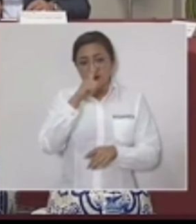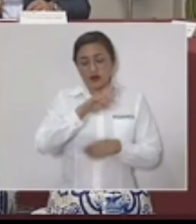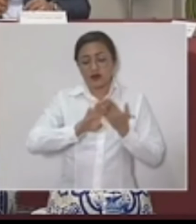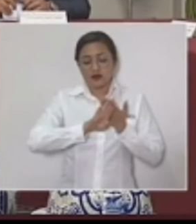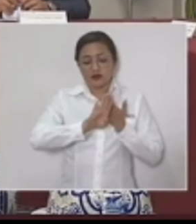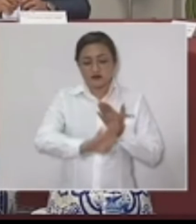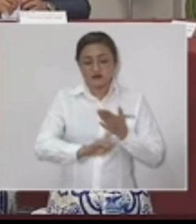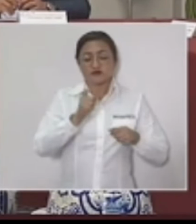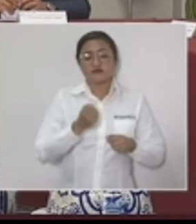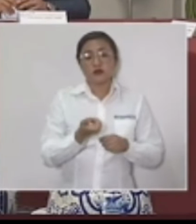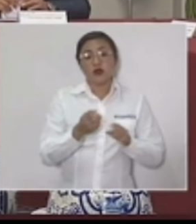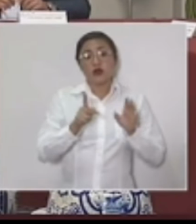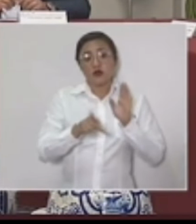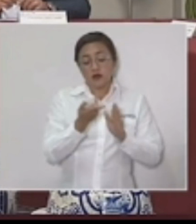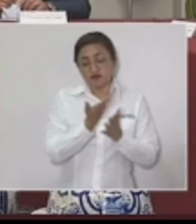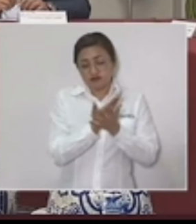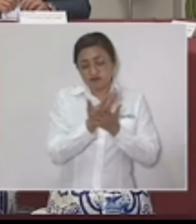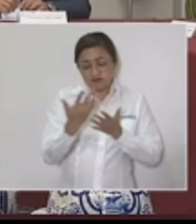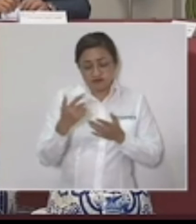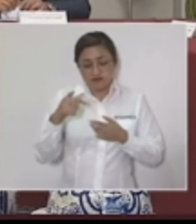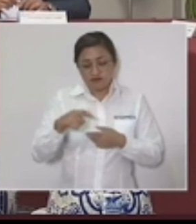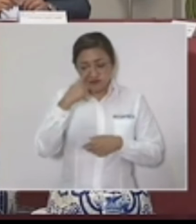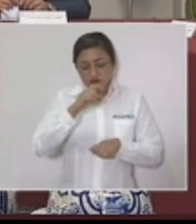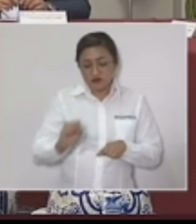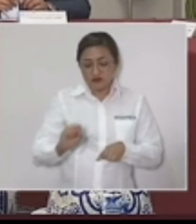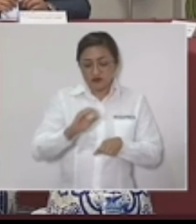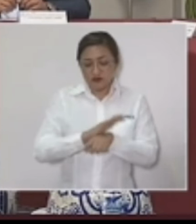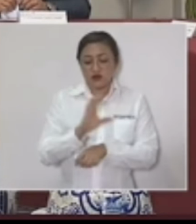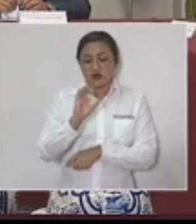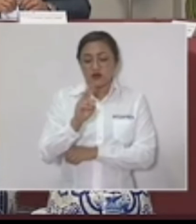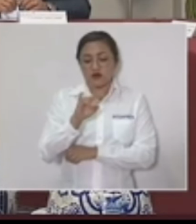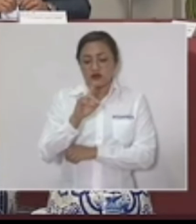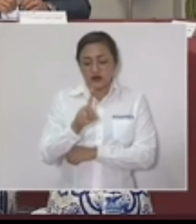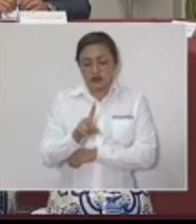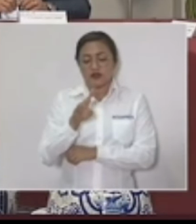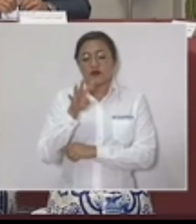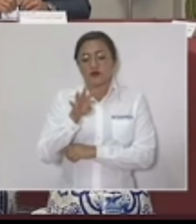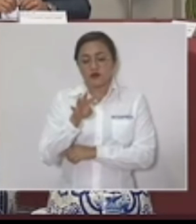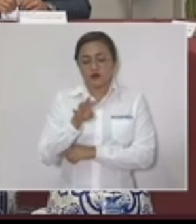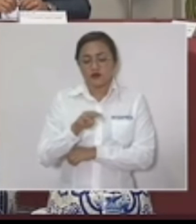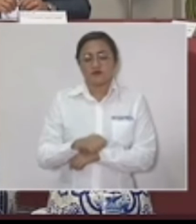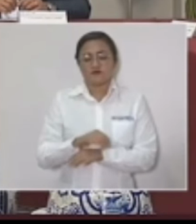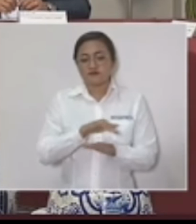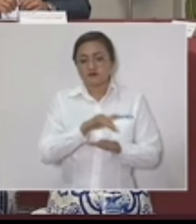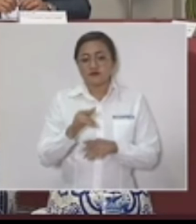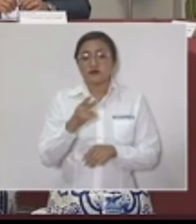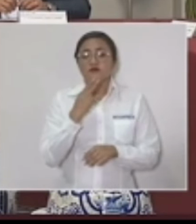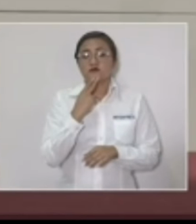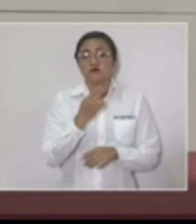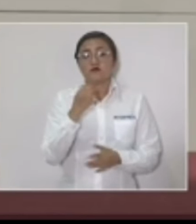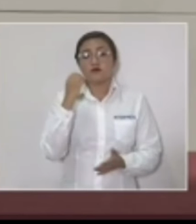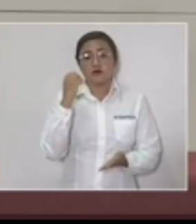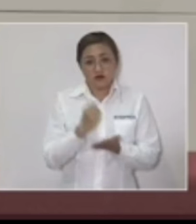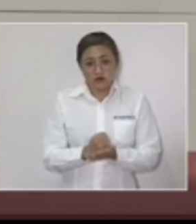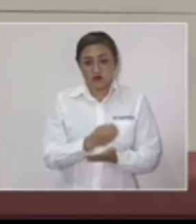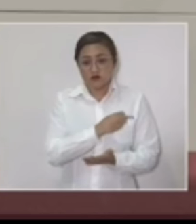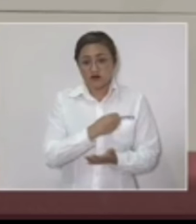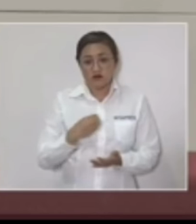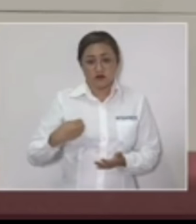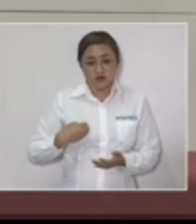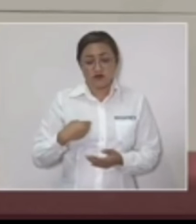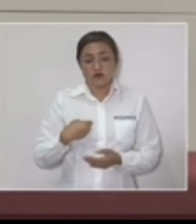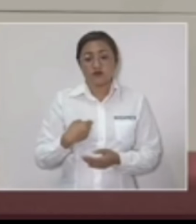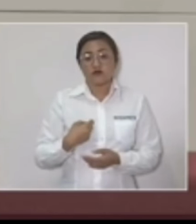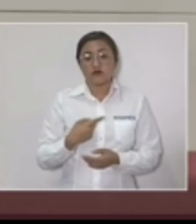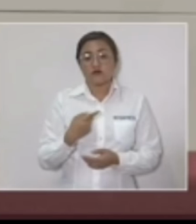este lunes en Puebla se inició con un nuevo decreto para la atención contra el covid 19 así lo anunció el